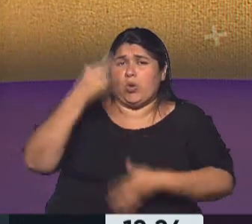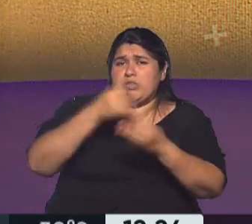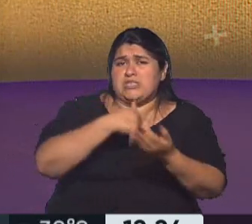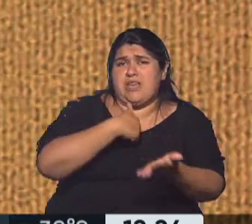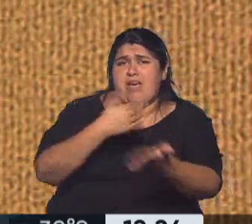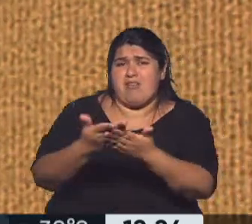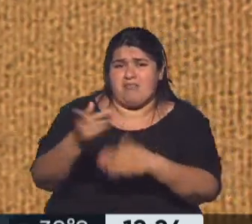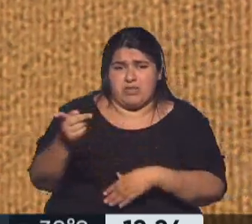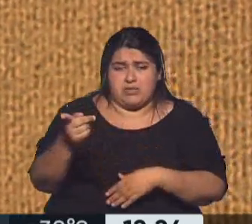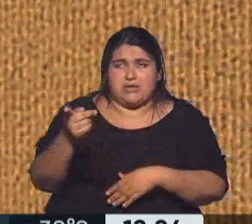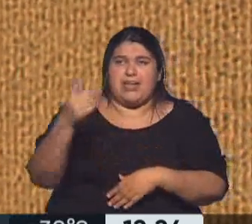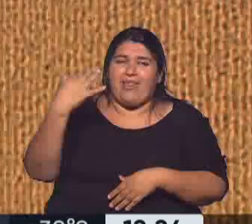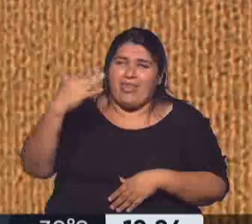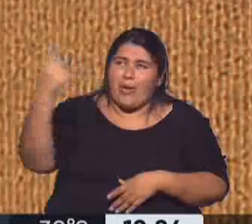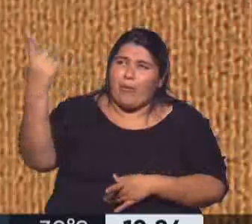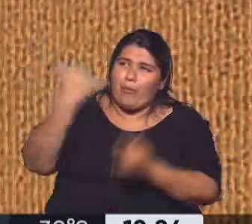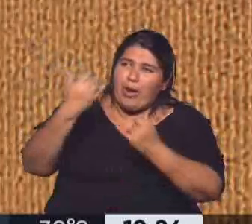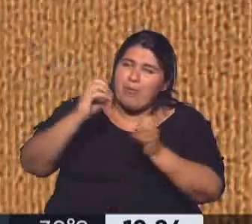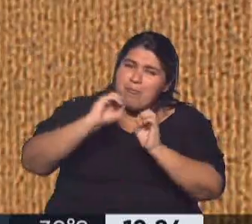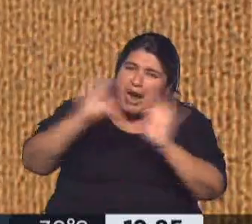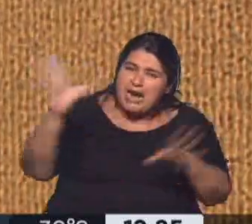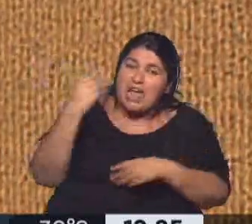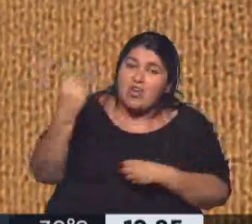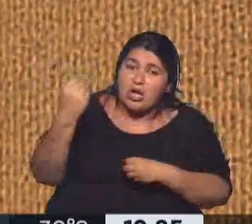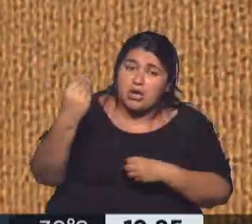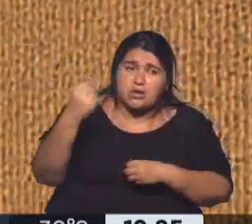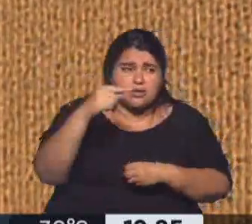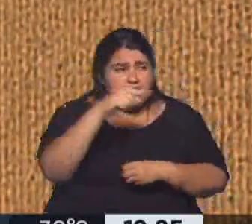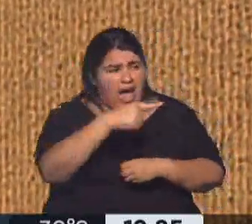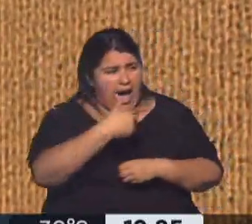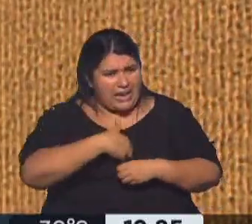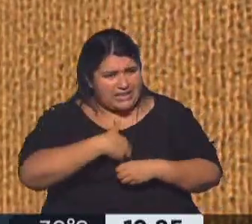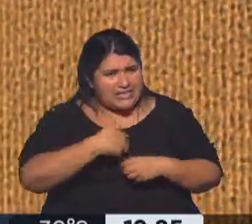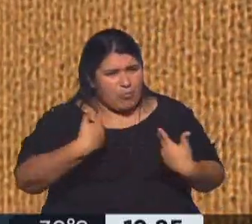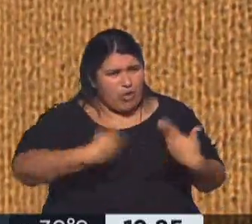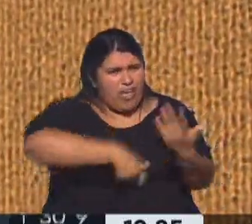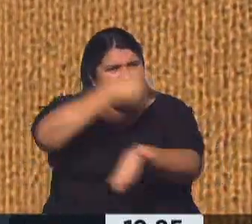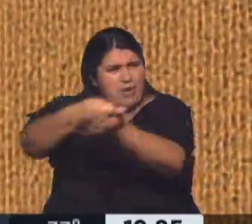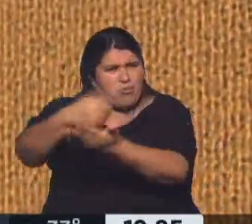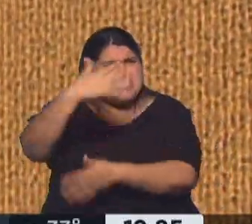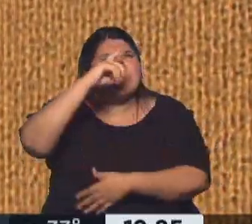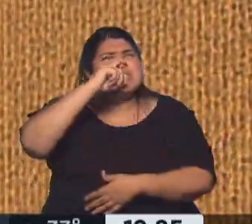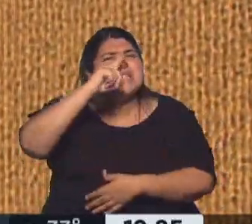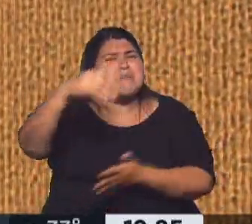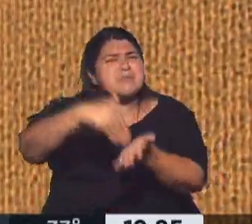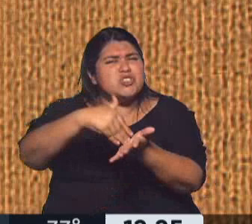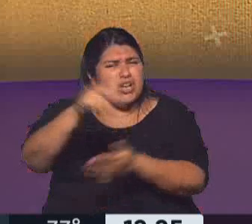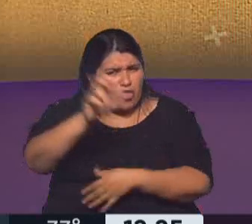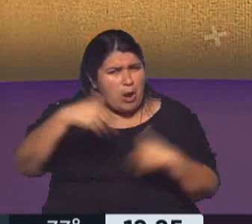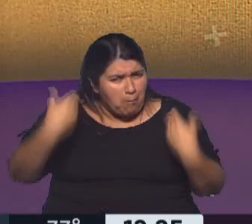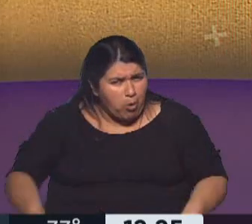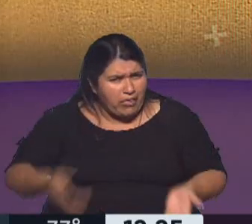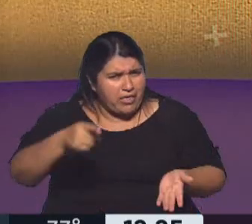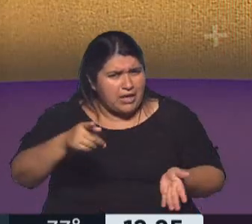deberían haber dicho más claramente cómo hicieron para evaluar que Argentina podía devolver 57.000 millones de dólares. Es como cuando vos